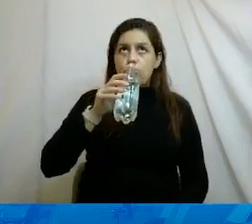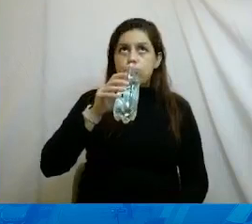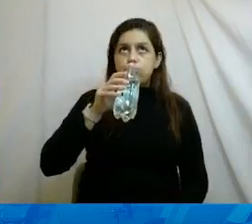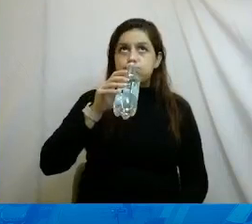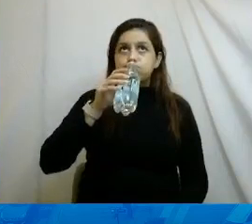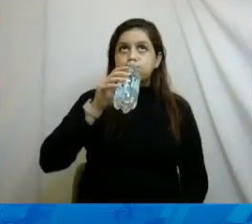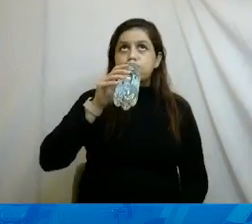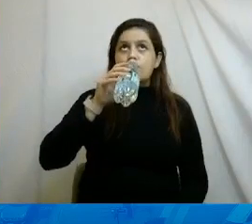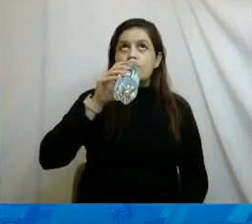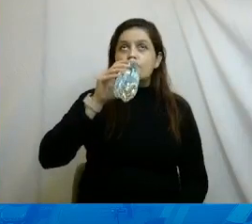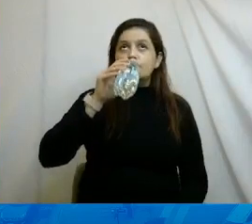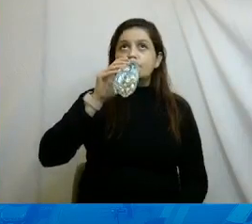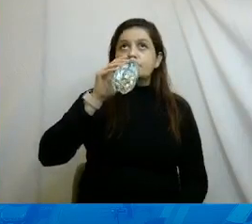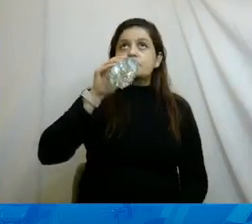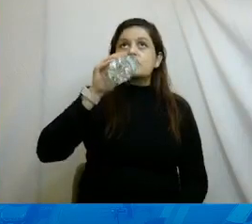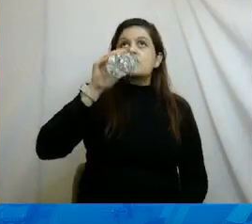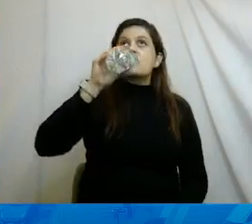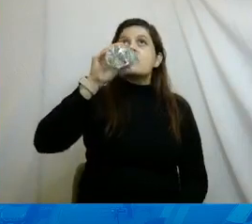Eso es efectivo.